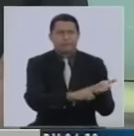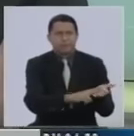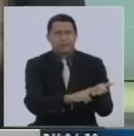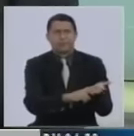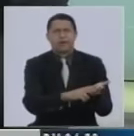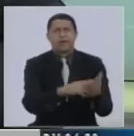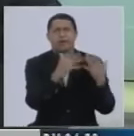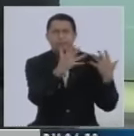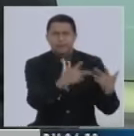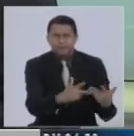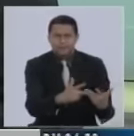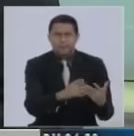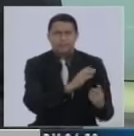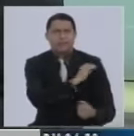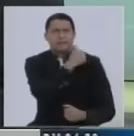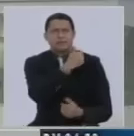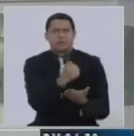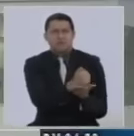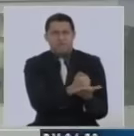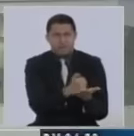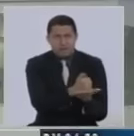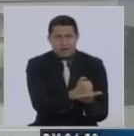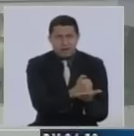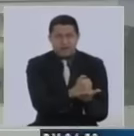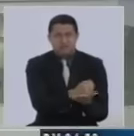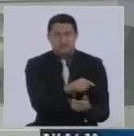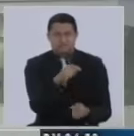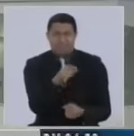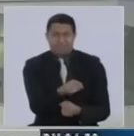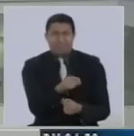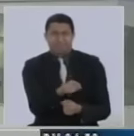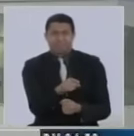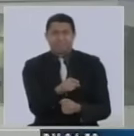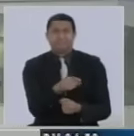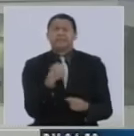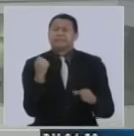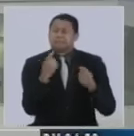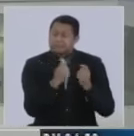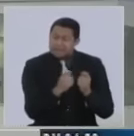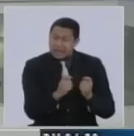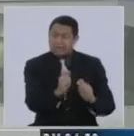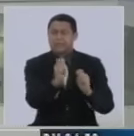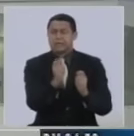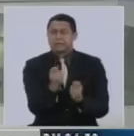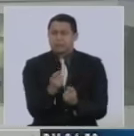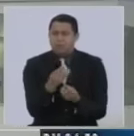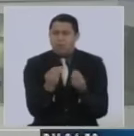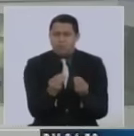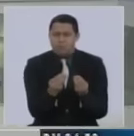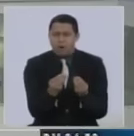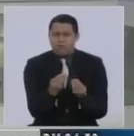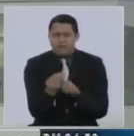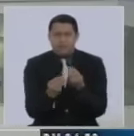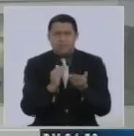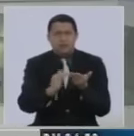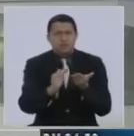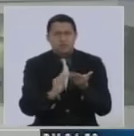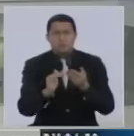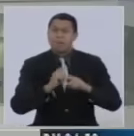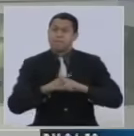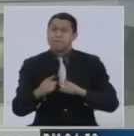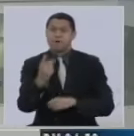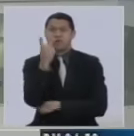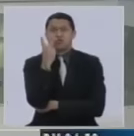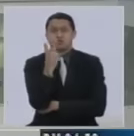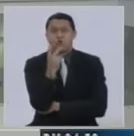administración con la dirección de farmacia y estamos tratando de ver qué se puede hacer para resolverlo Pero hay